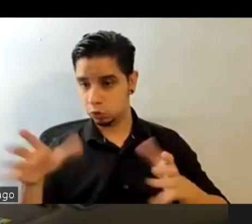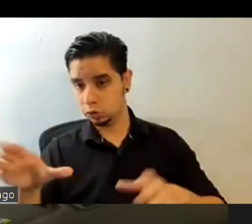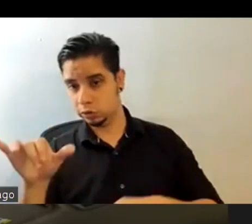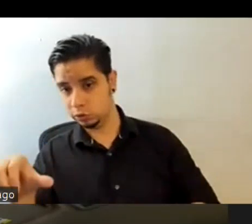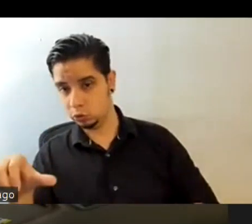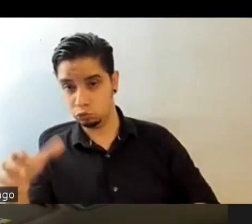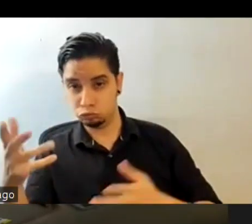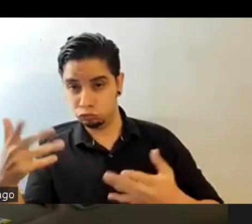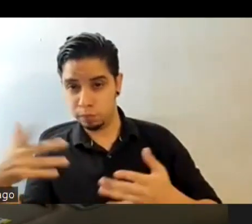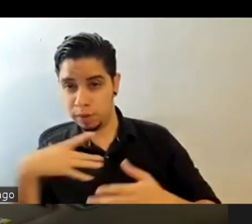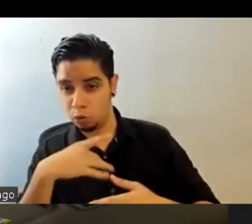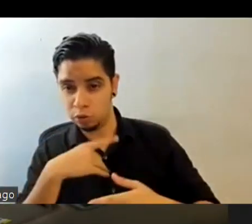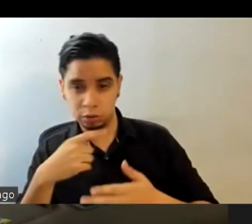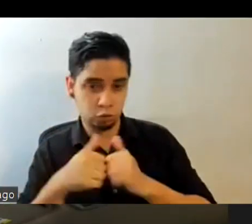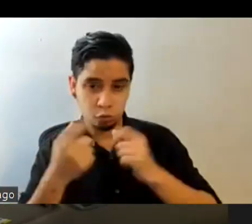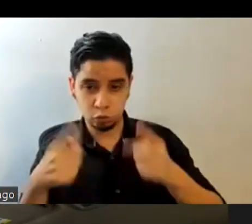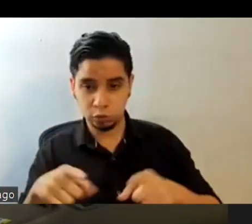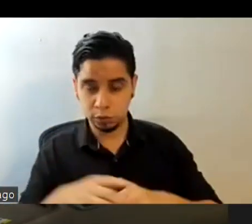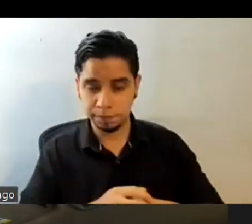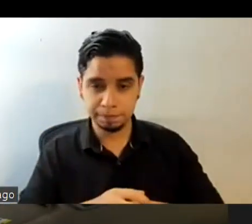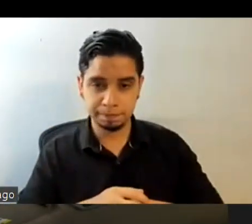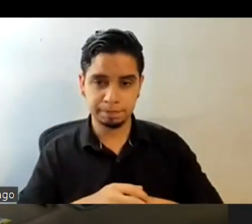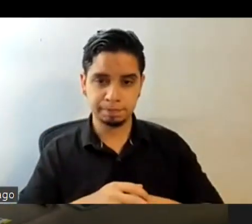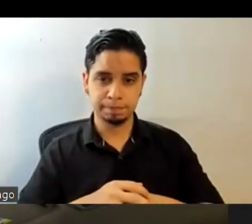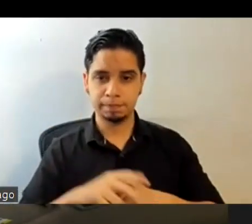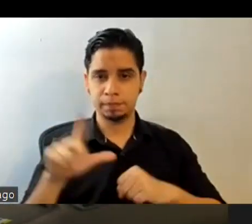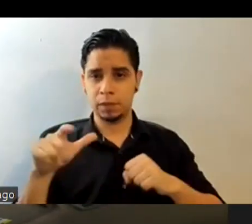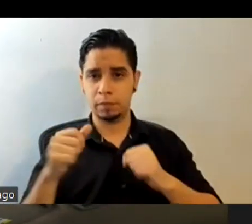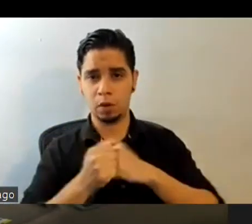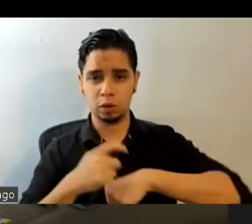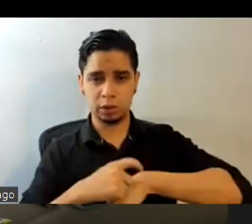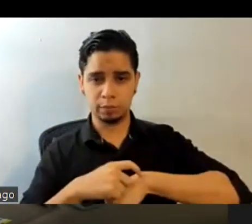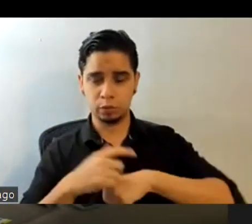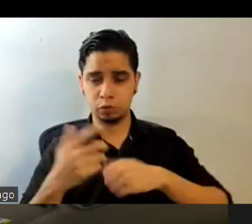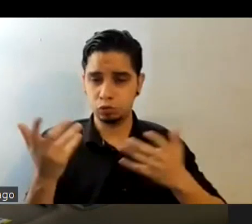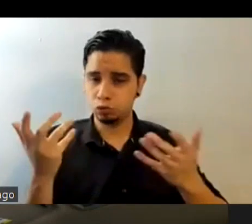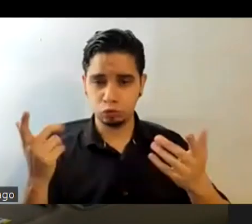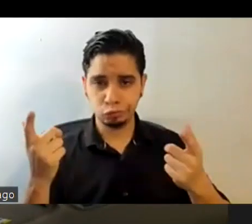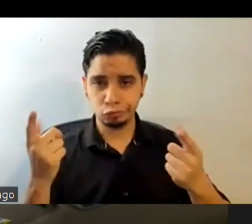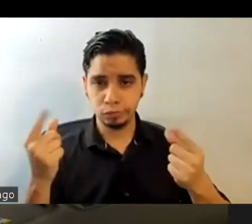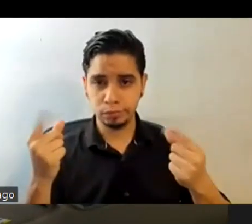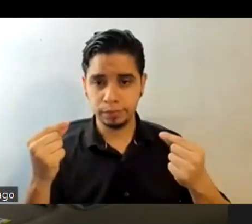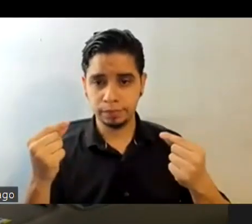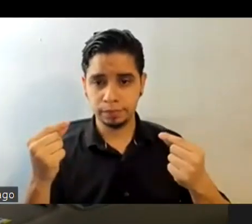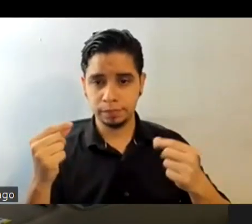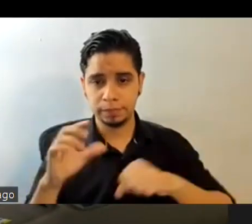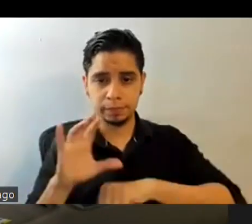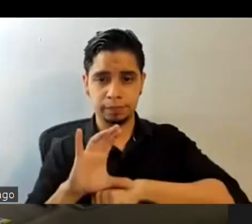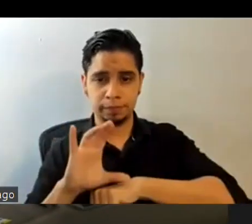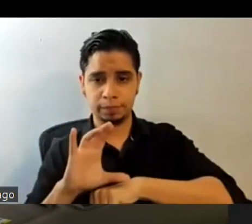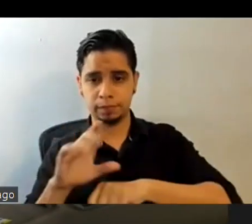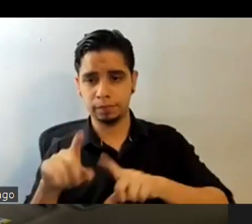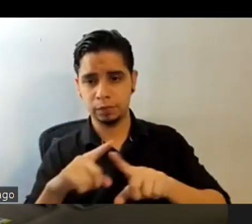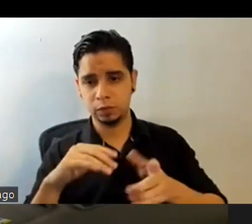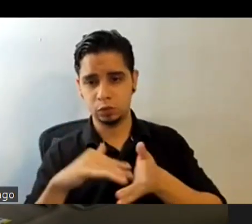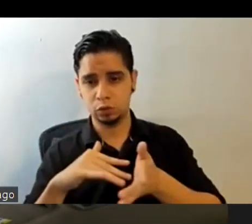seguir esto me gusta. Ajá. Sí, exacto. Después de eso, pues yo seguía en la iglesia, pero los estudios